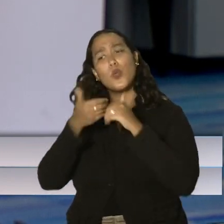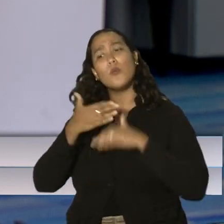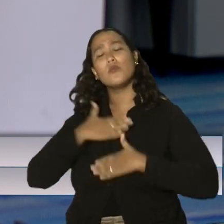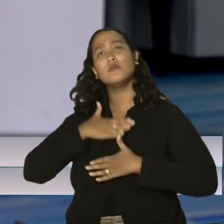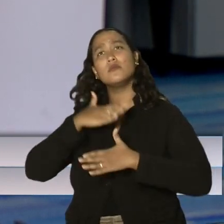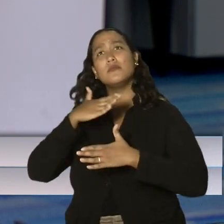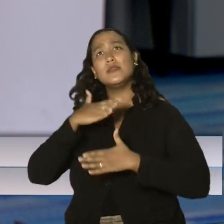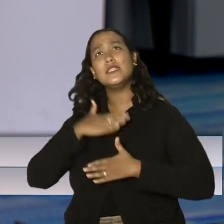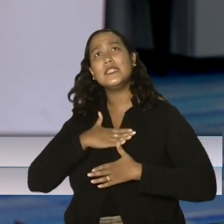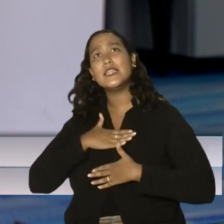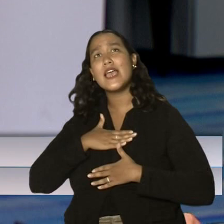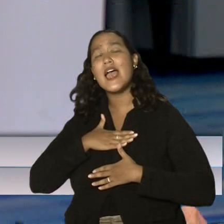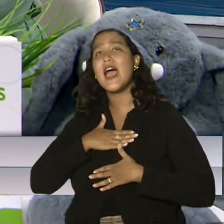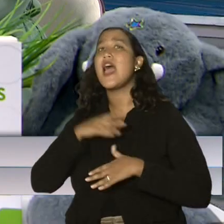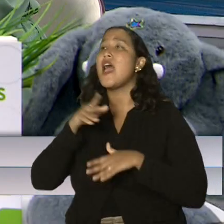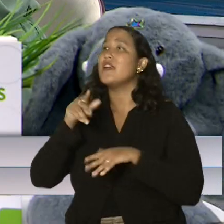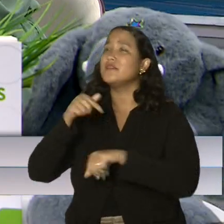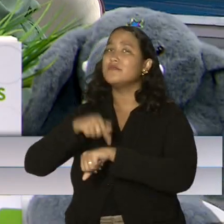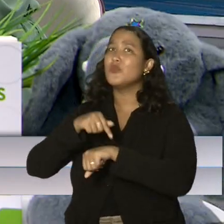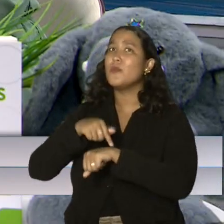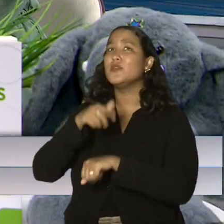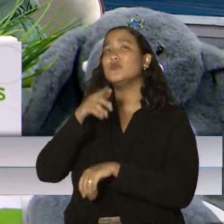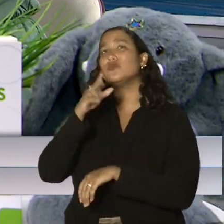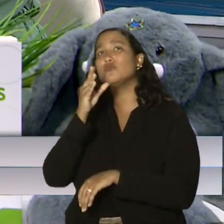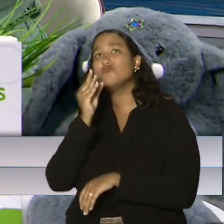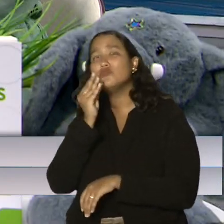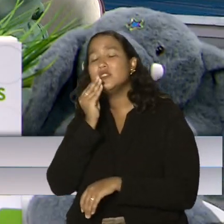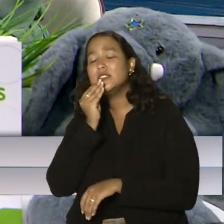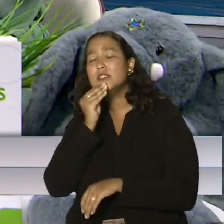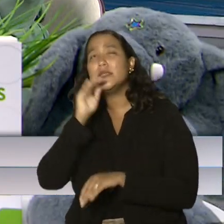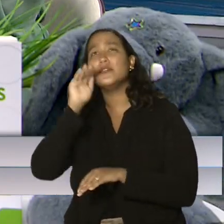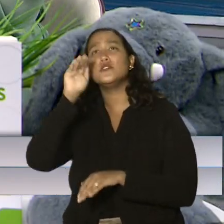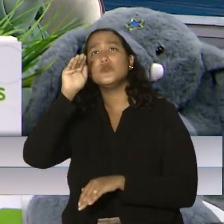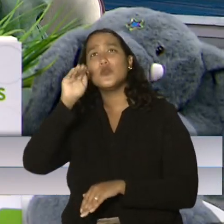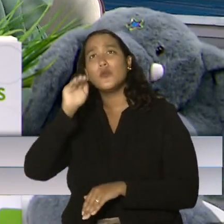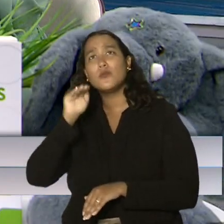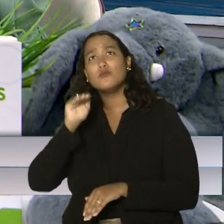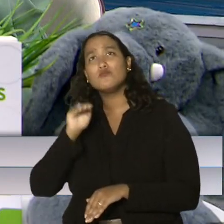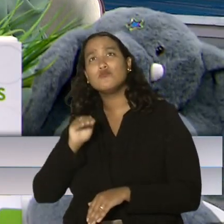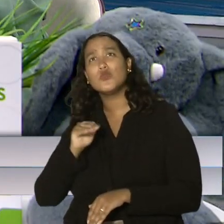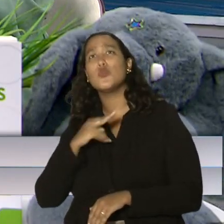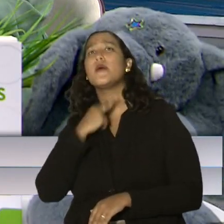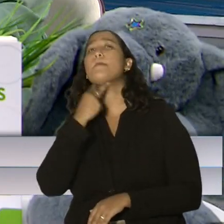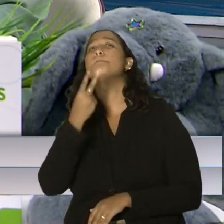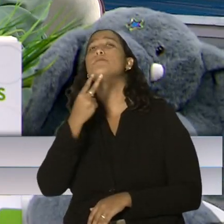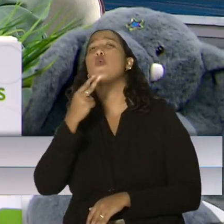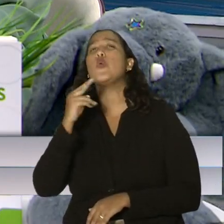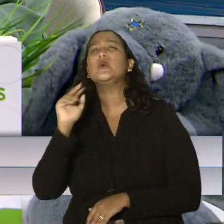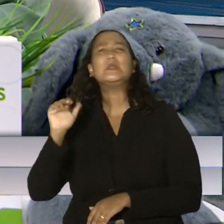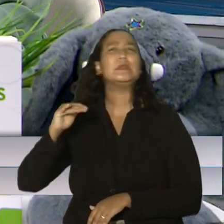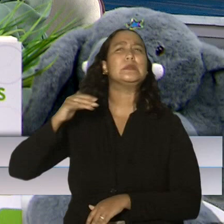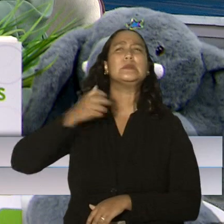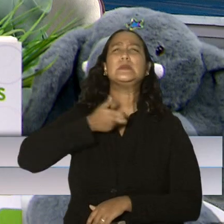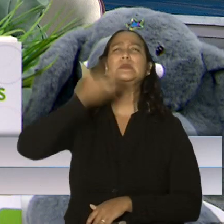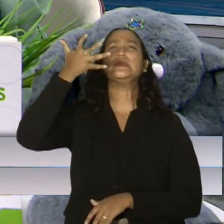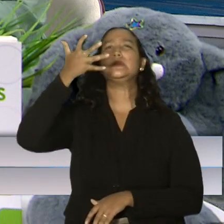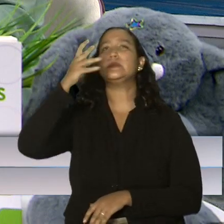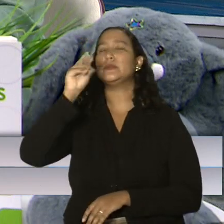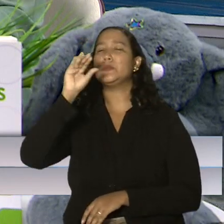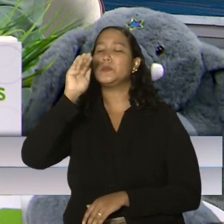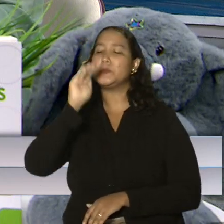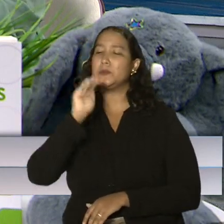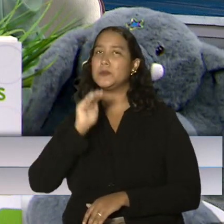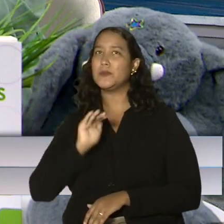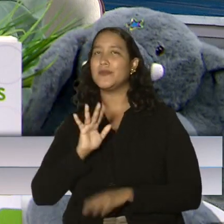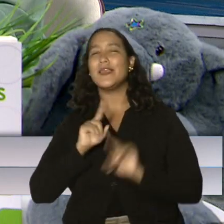del silencio y desde qué etapa se puede comenzar porque es bastante difícil verdad los niños que todavía no tienen esa disciplina ni ni esas